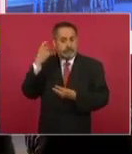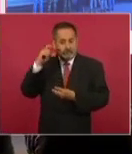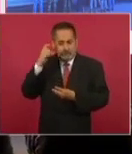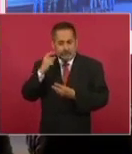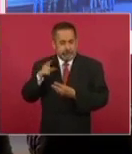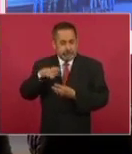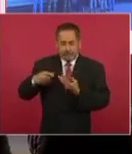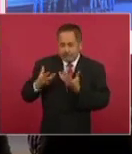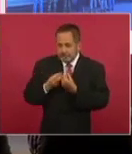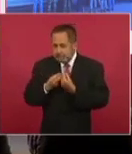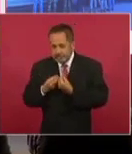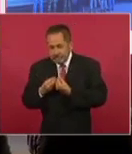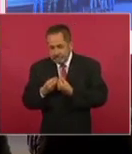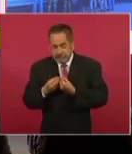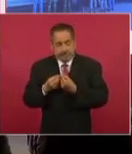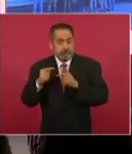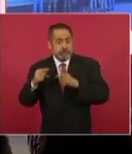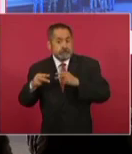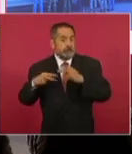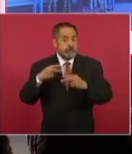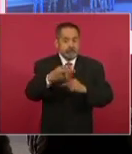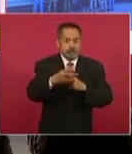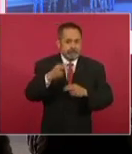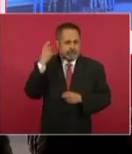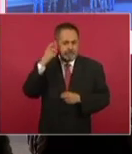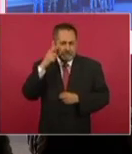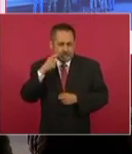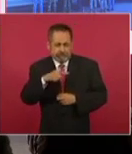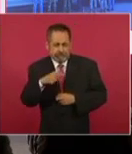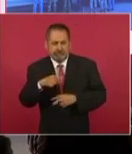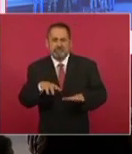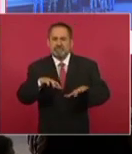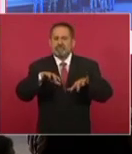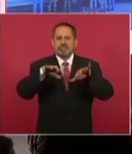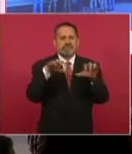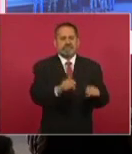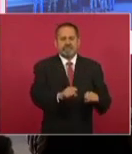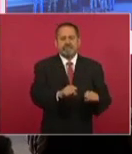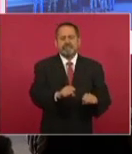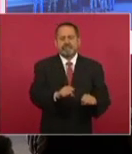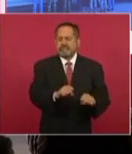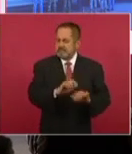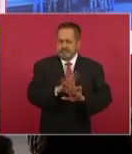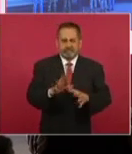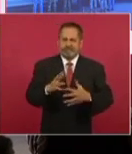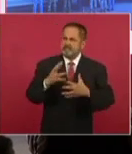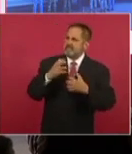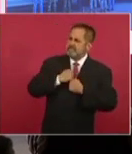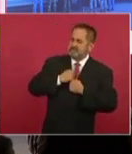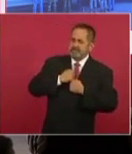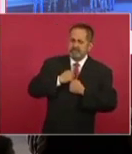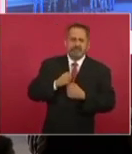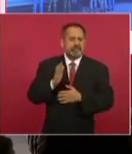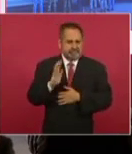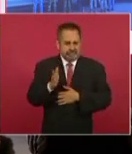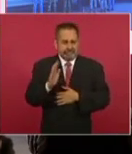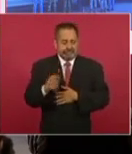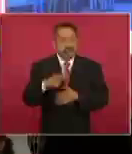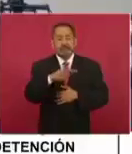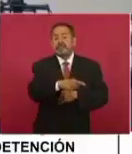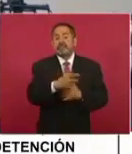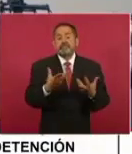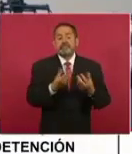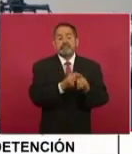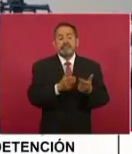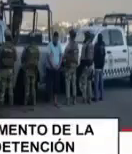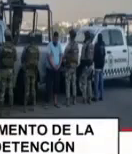quienes se trasladaron a Querétaro y se logró la detención de este sujeto, que es parte de la organización criminal